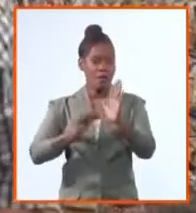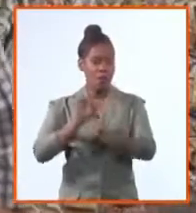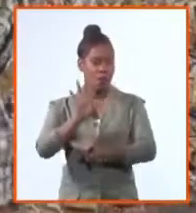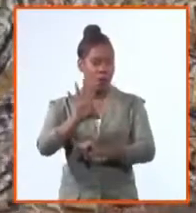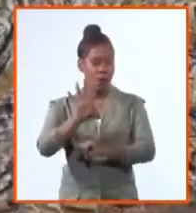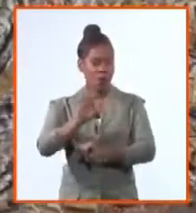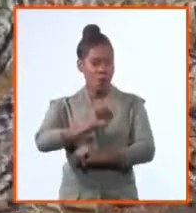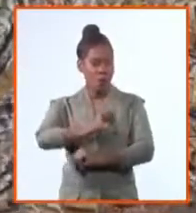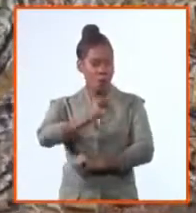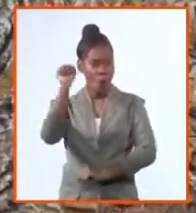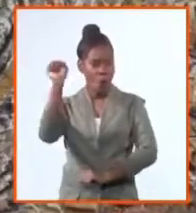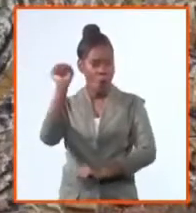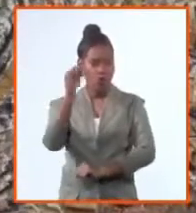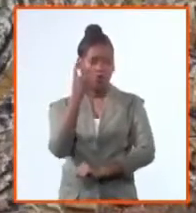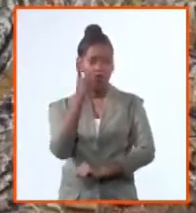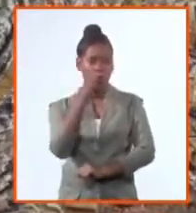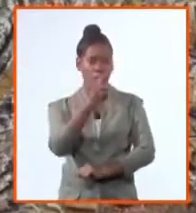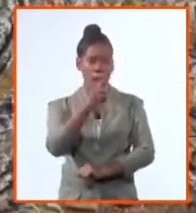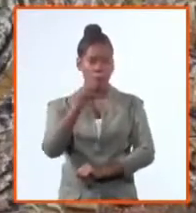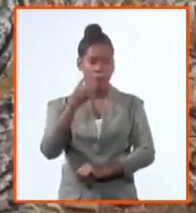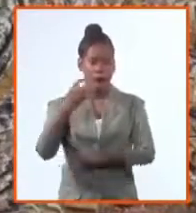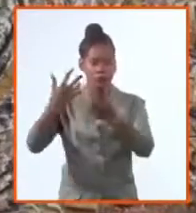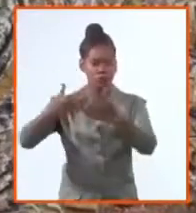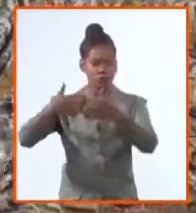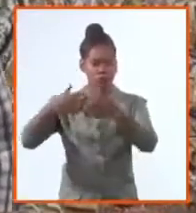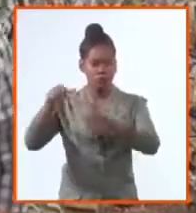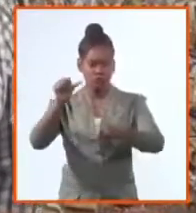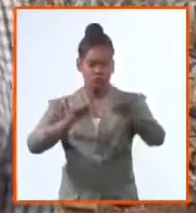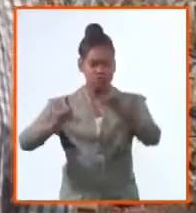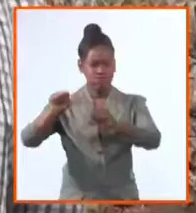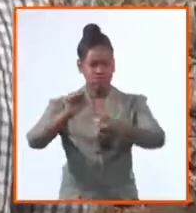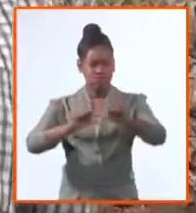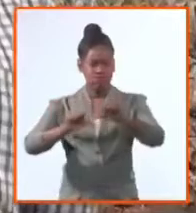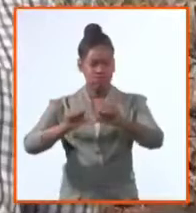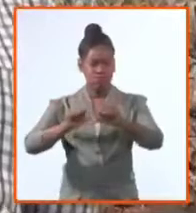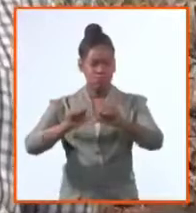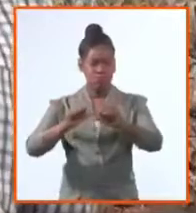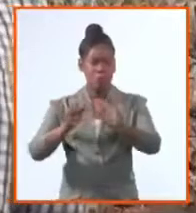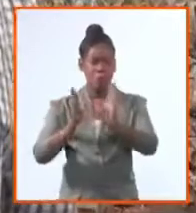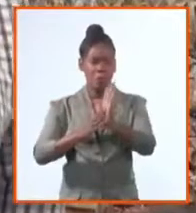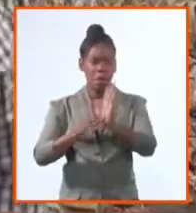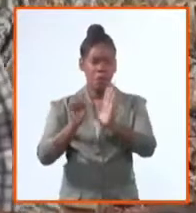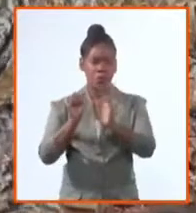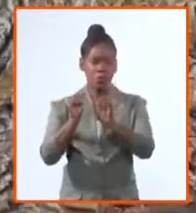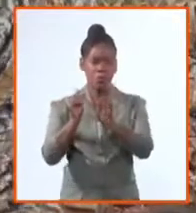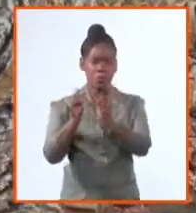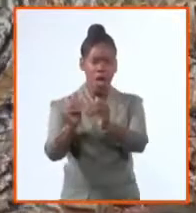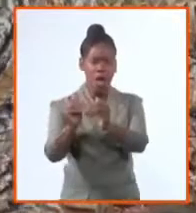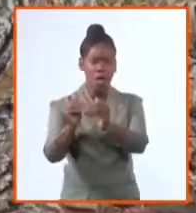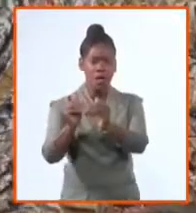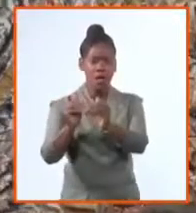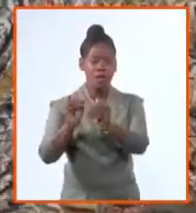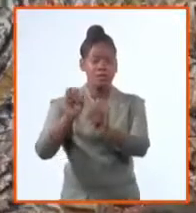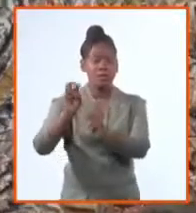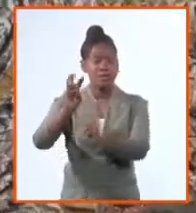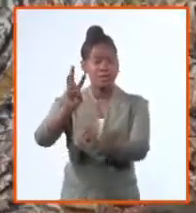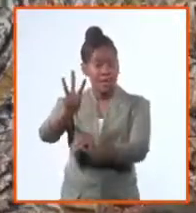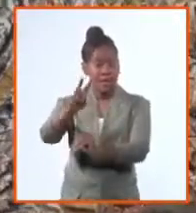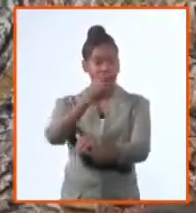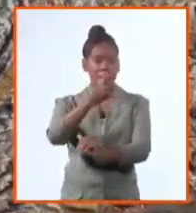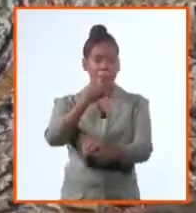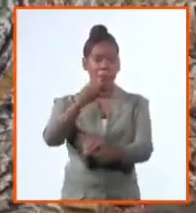los 4 meses ya había 2 candidatos vacunales. Y un mes después apareció el tercer candidato vacunal, y a los 5 o 6